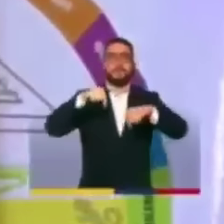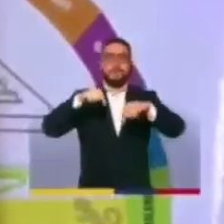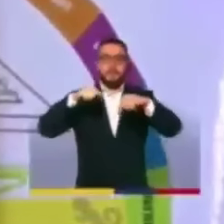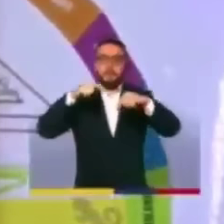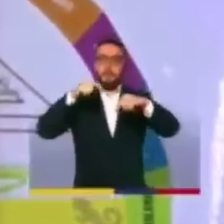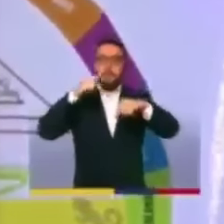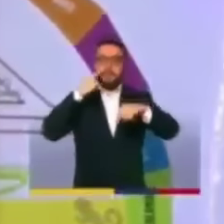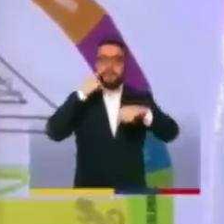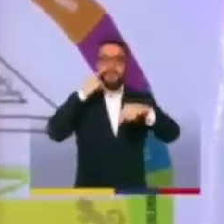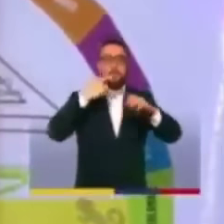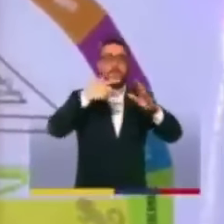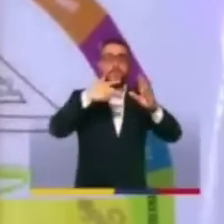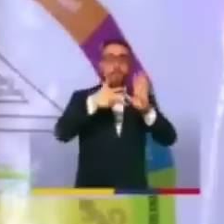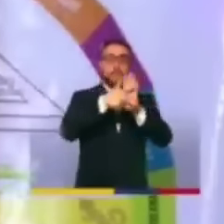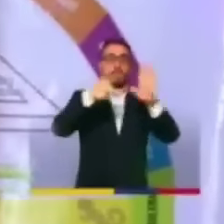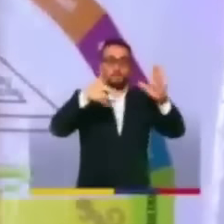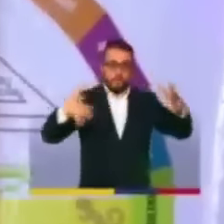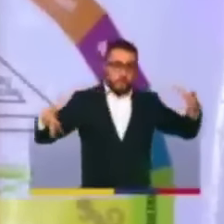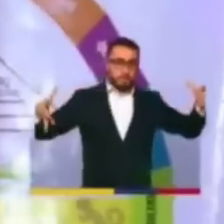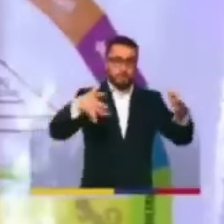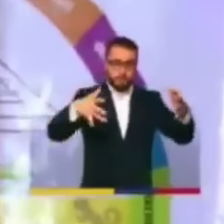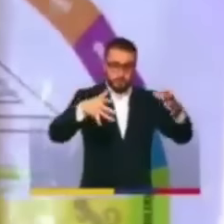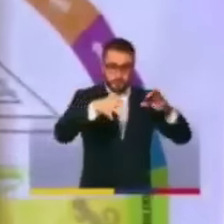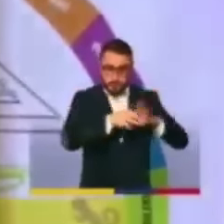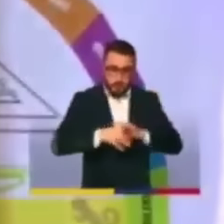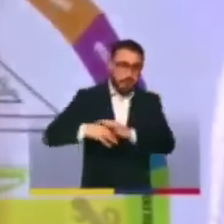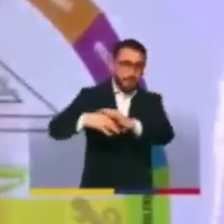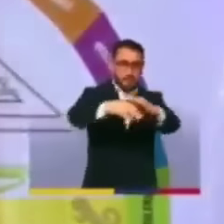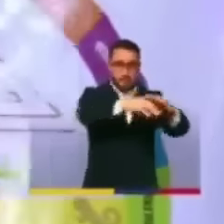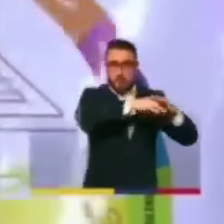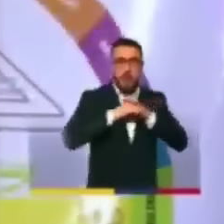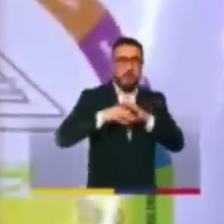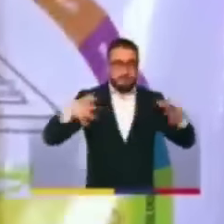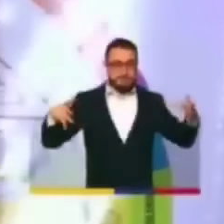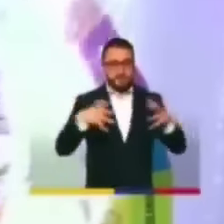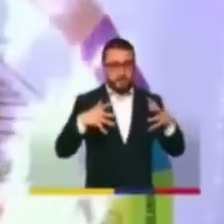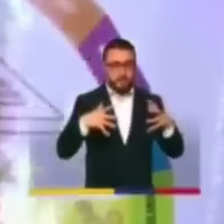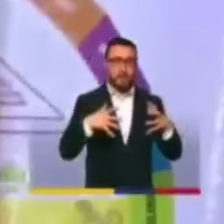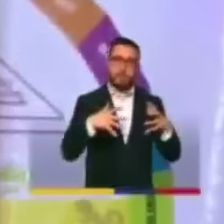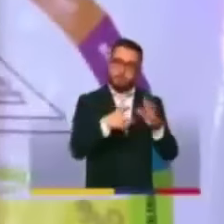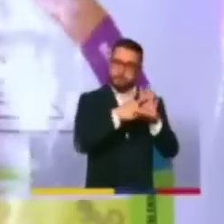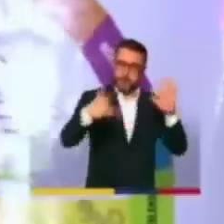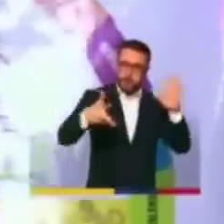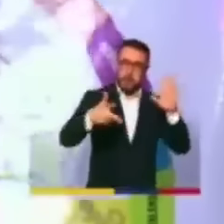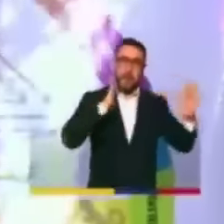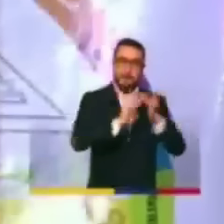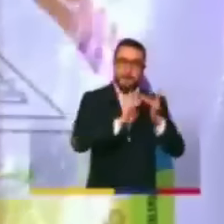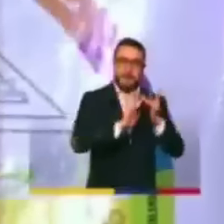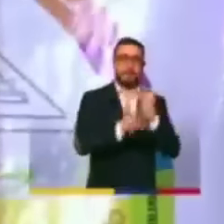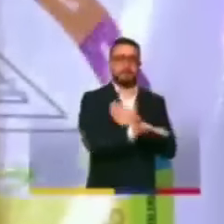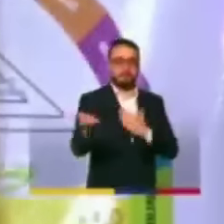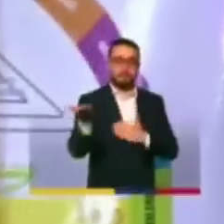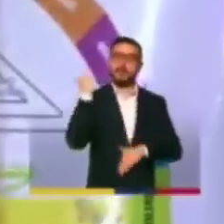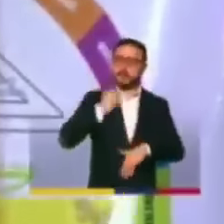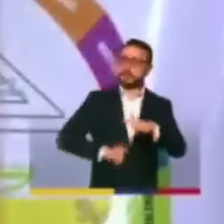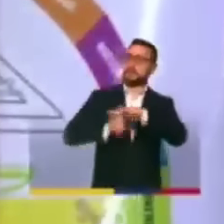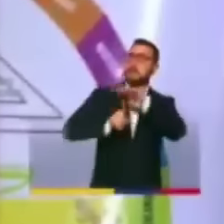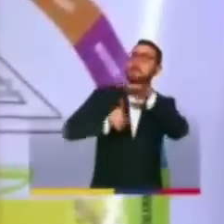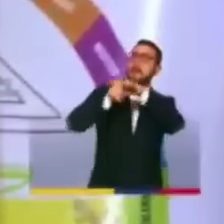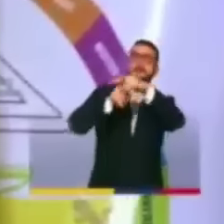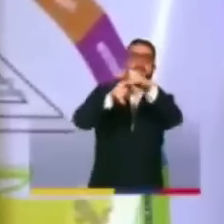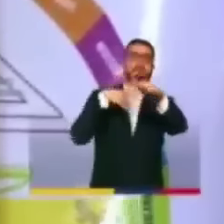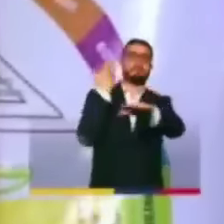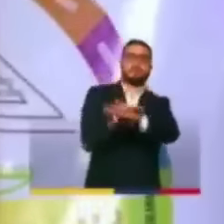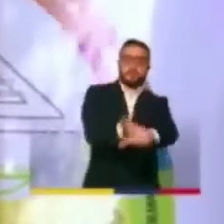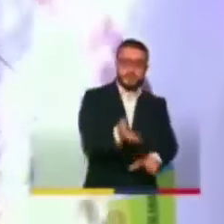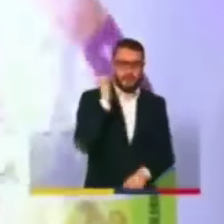esa constitución e inconstituyente del pueblo y del poder constituyente ya se venían presentando desde hace